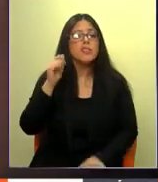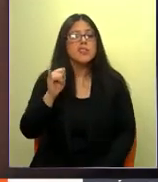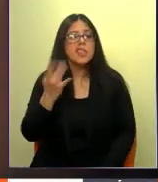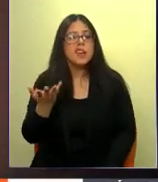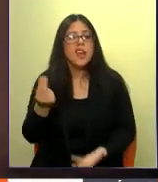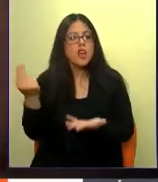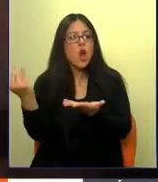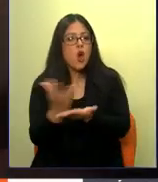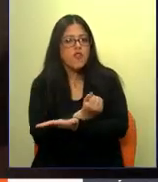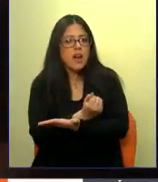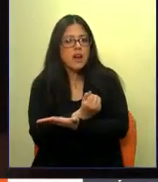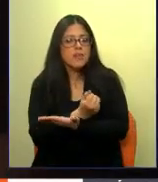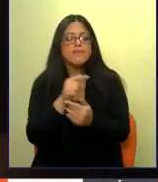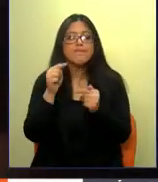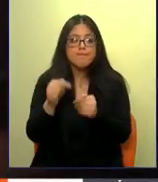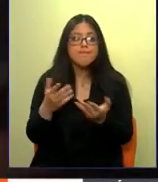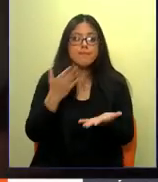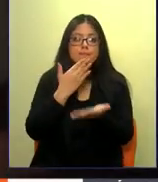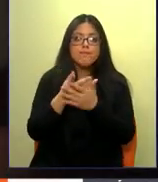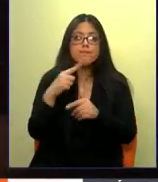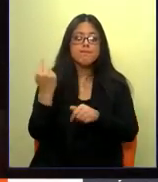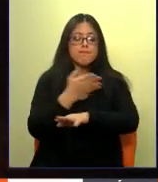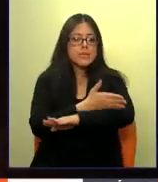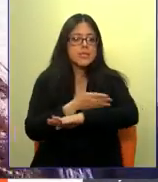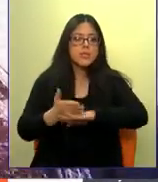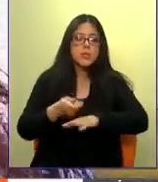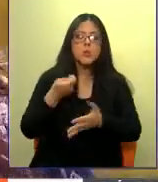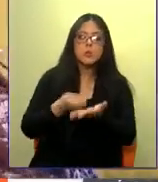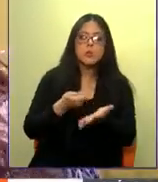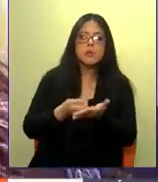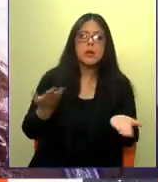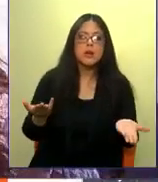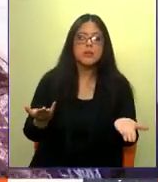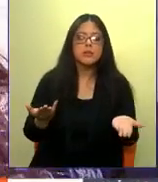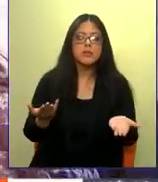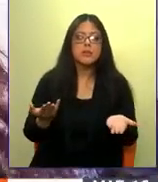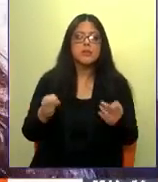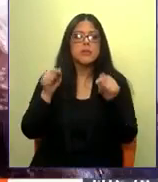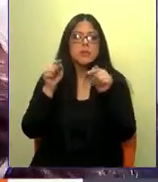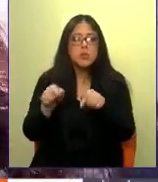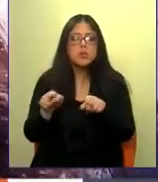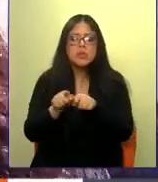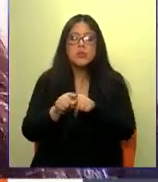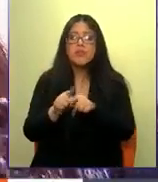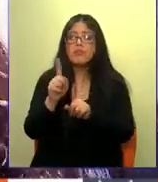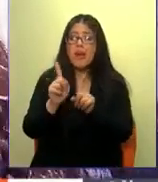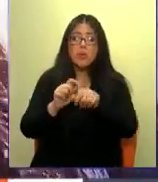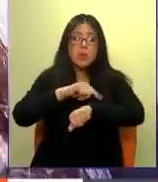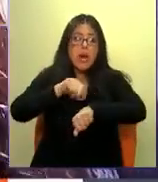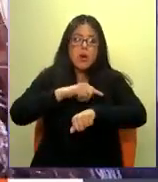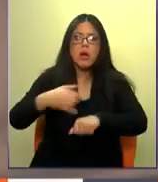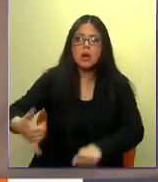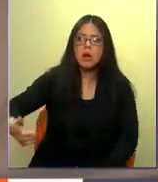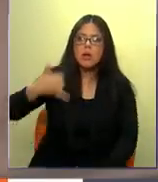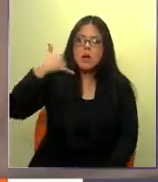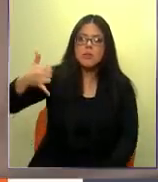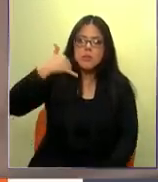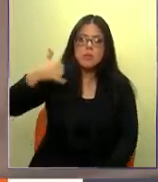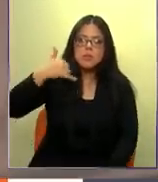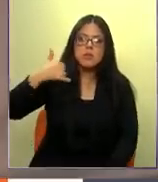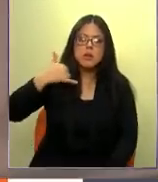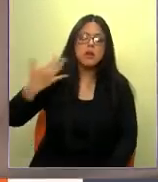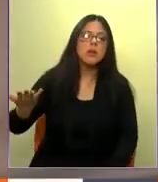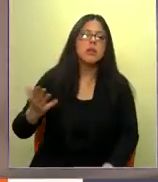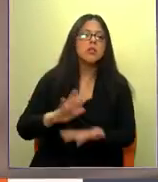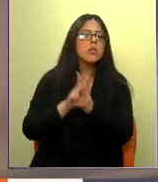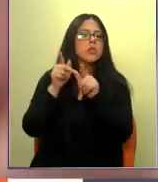cobrar. Así funciona cuando nos atrasamos en alguna deuda. Tú te atrasas unas cuantas horas y te empiezan a llamar al tiro. Todo eso tiene un